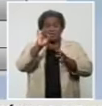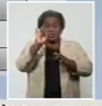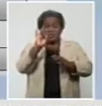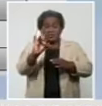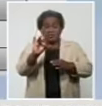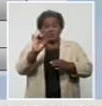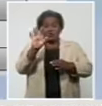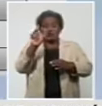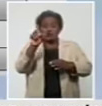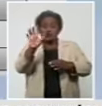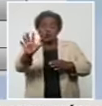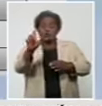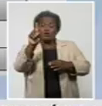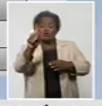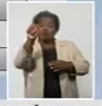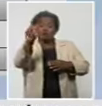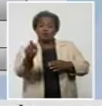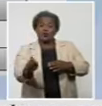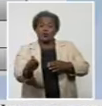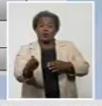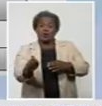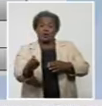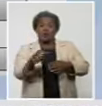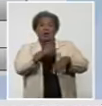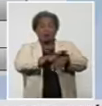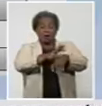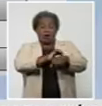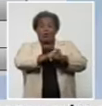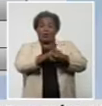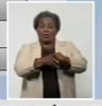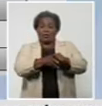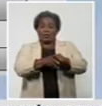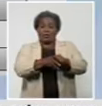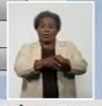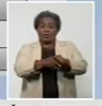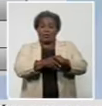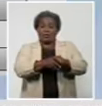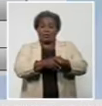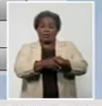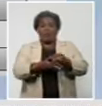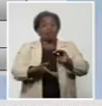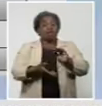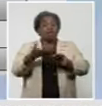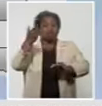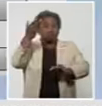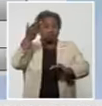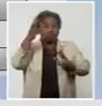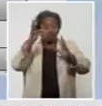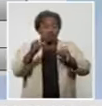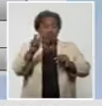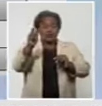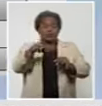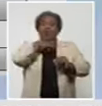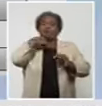254.751 personas con la enfermedad. Muy alto el número de personas que fallecieron,